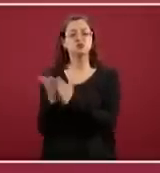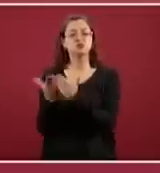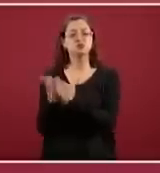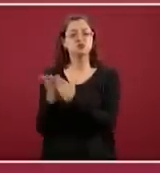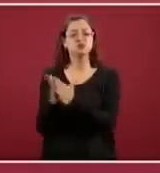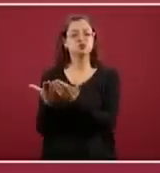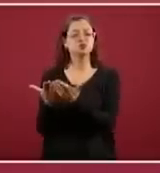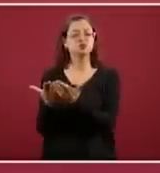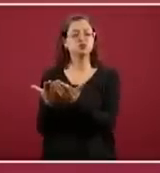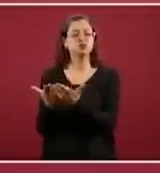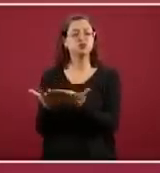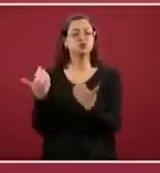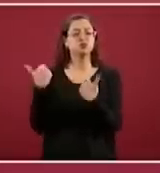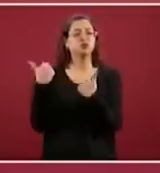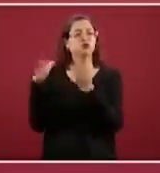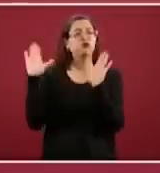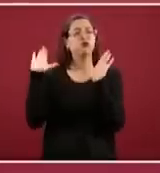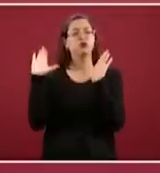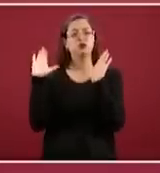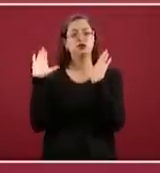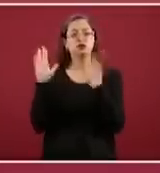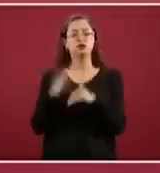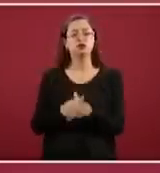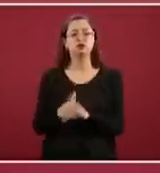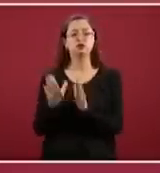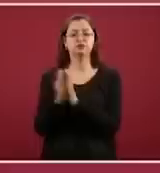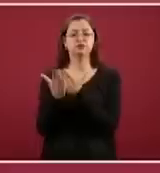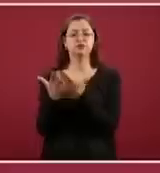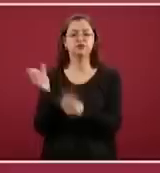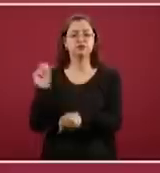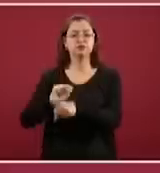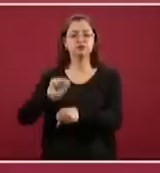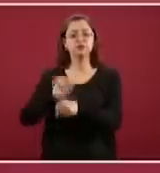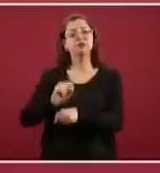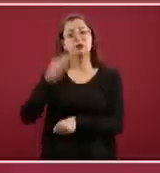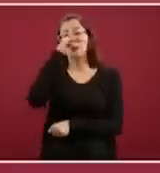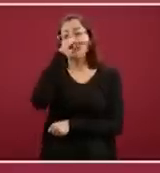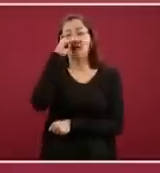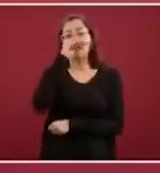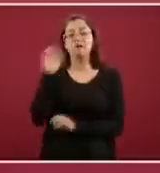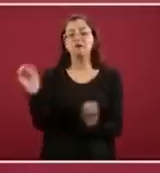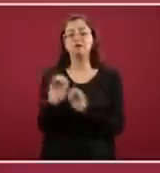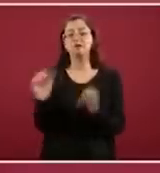En ese entonces los libros de secundaria no eran gratuitos